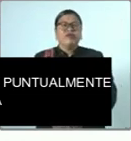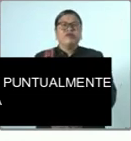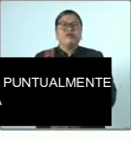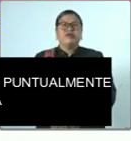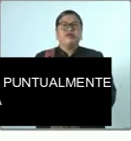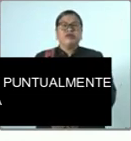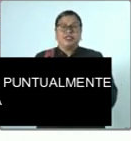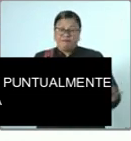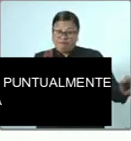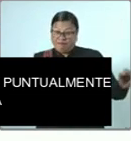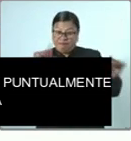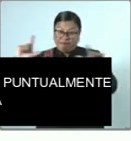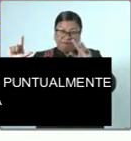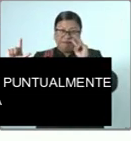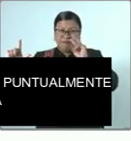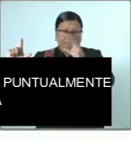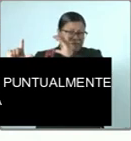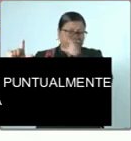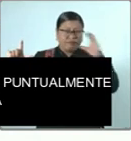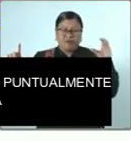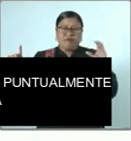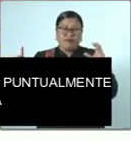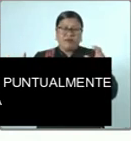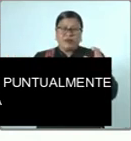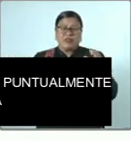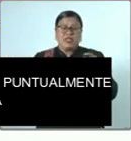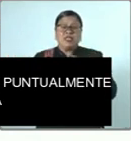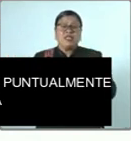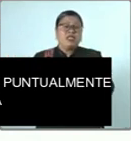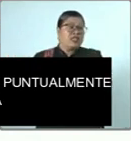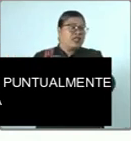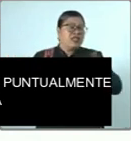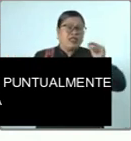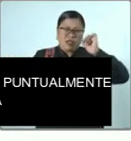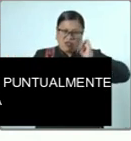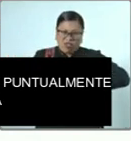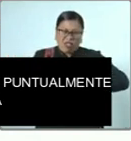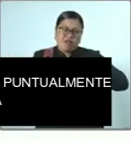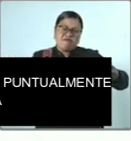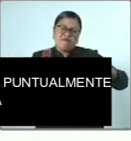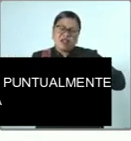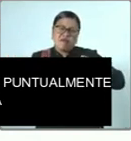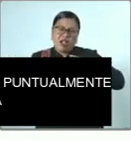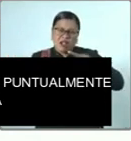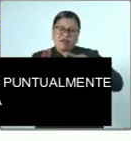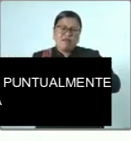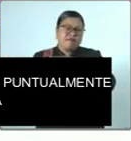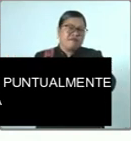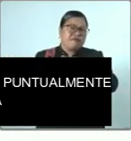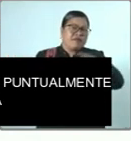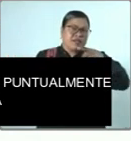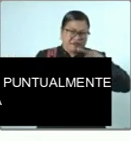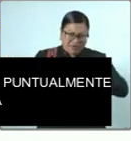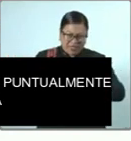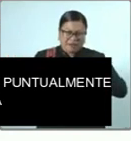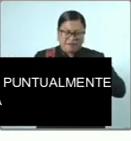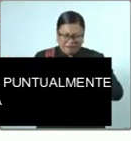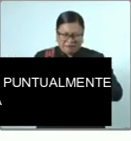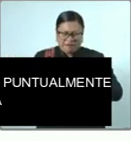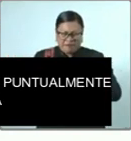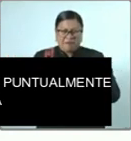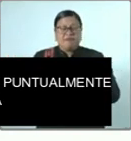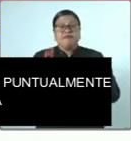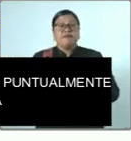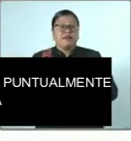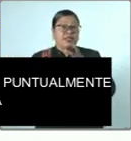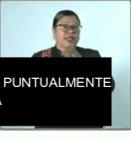Aquí algunas imágenes que ustedes nos han enviado, las autoridades sobre todo, y algunos ciudadanos. Quiero comentar que